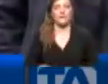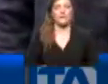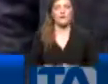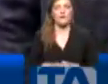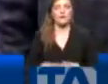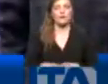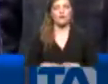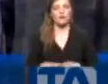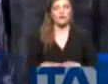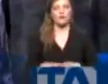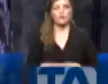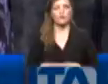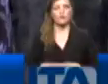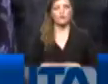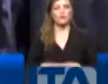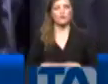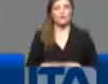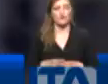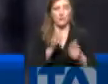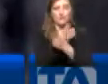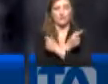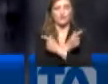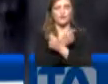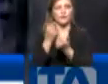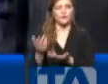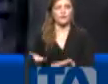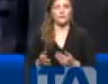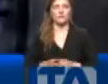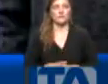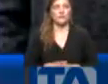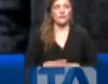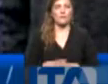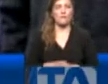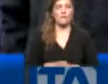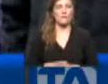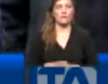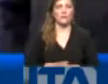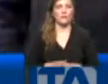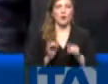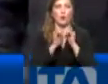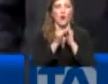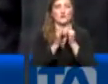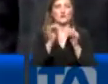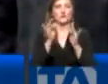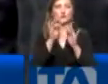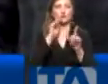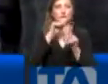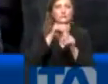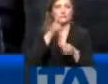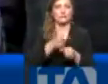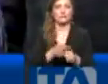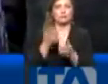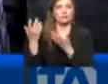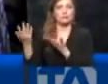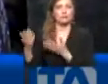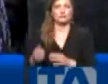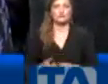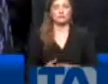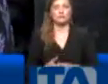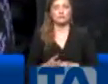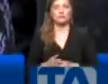mano, @teleamazonas.com, nuestro Twitter, @24horasUIO, y nuestro número de WhatsApp, solo para mensajes, el